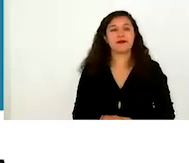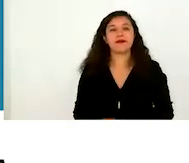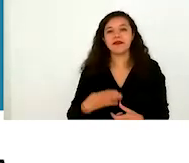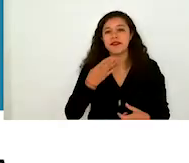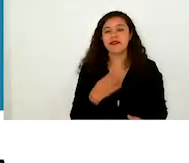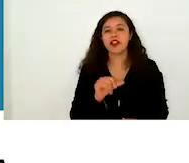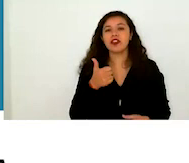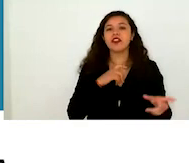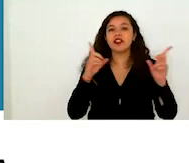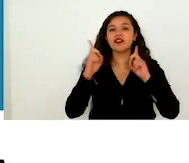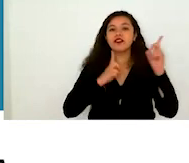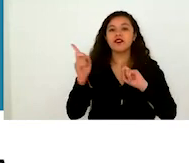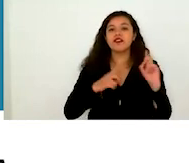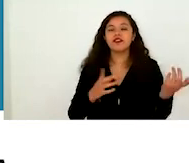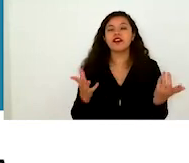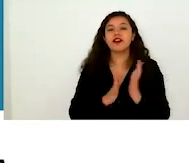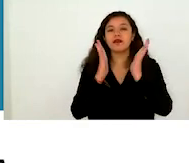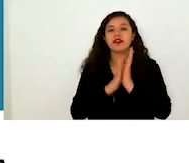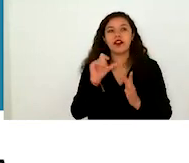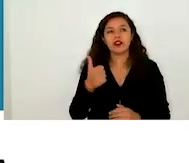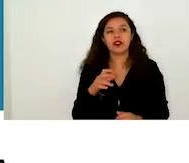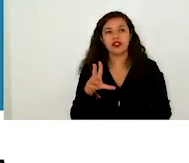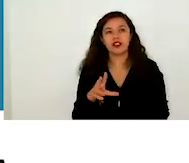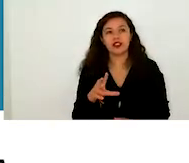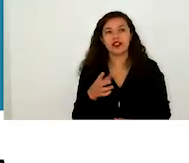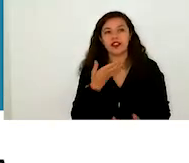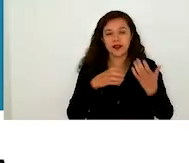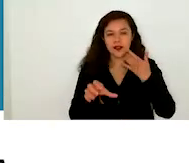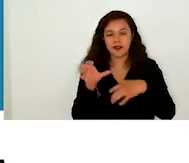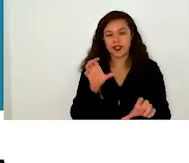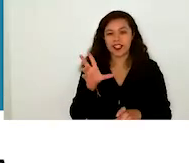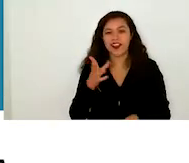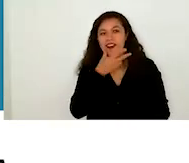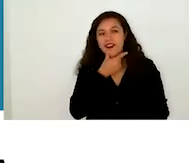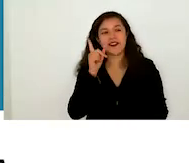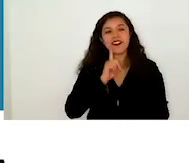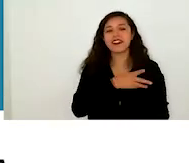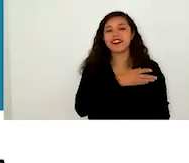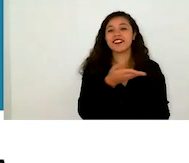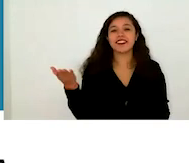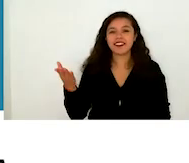alguna otra duda alguna otra participación algún comentario chicos chicas